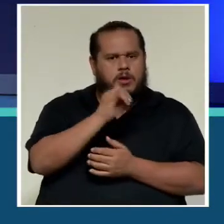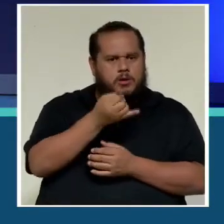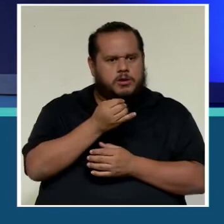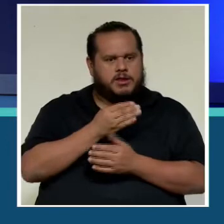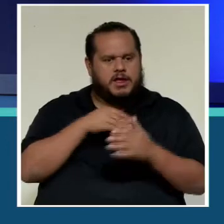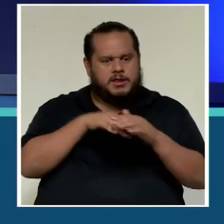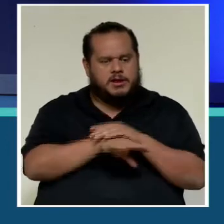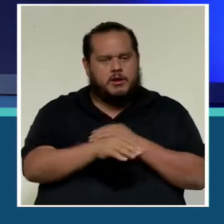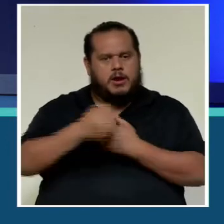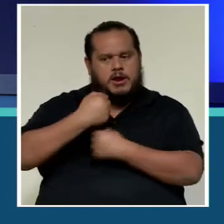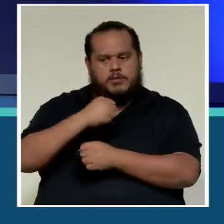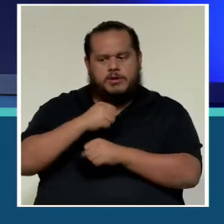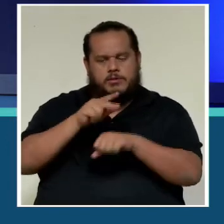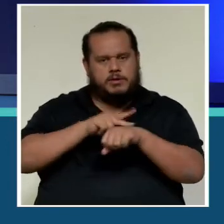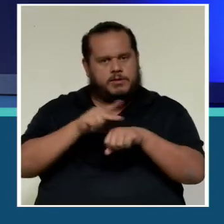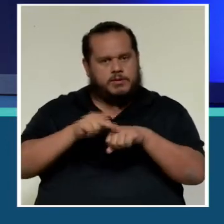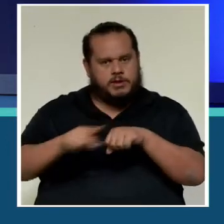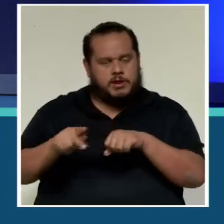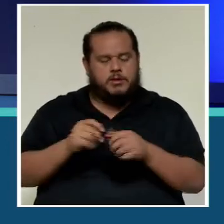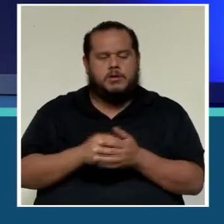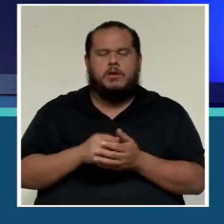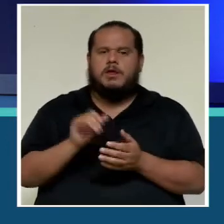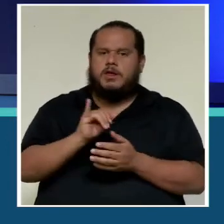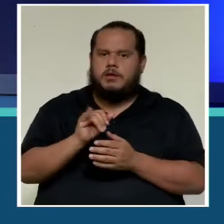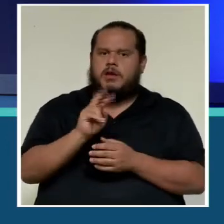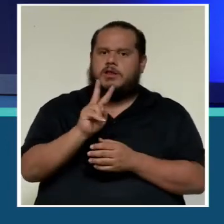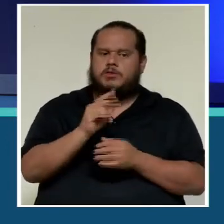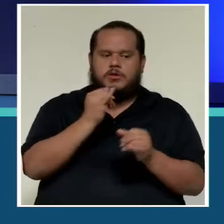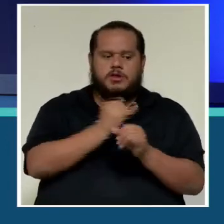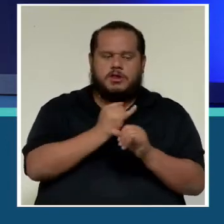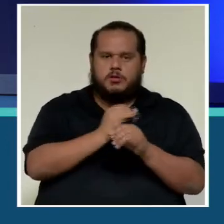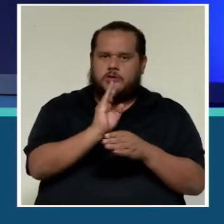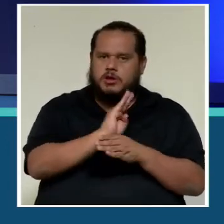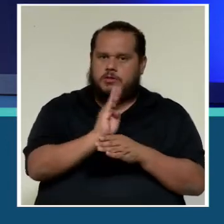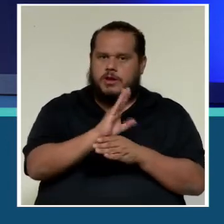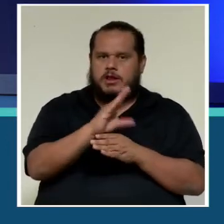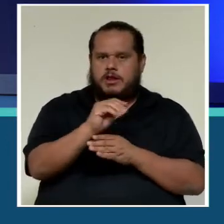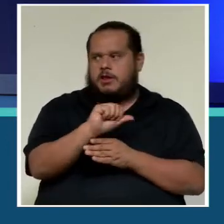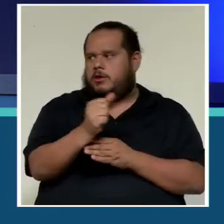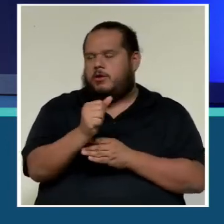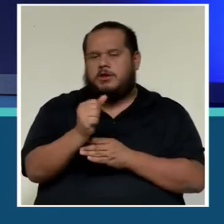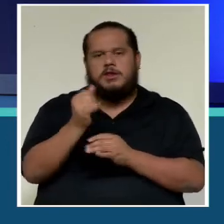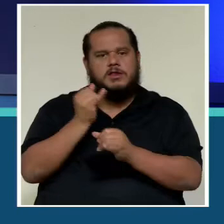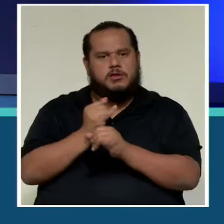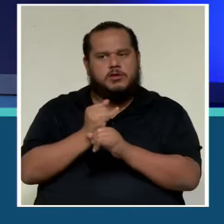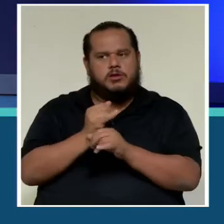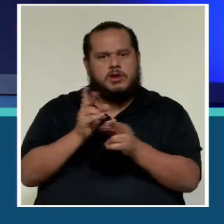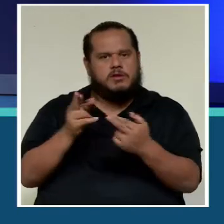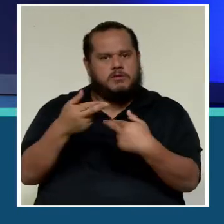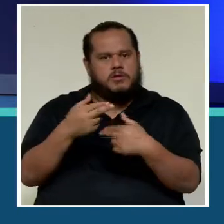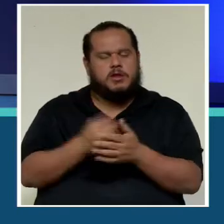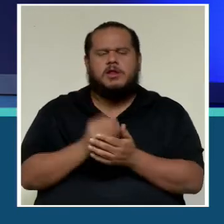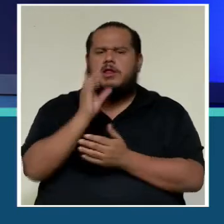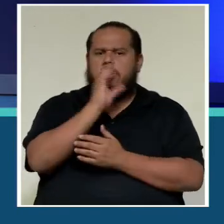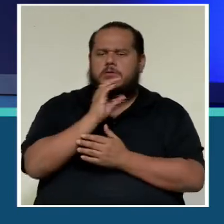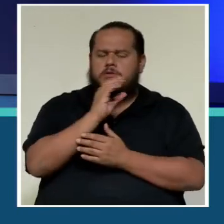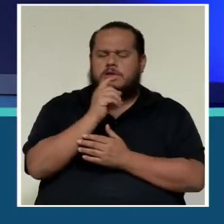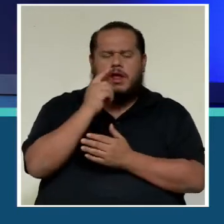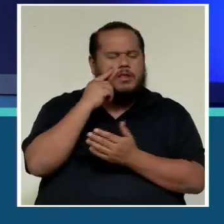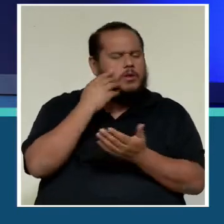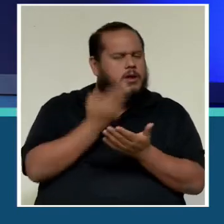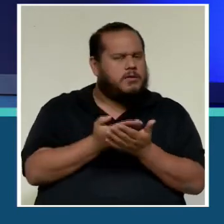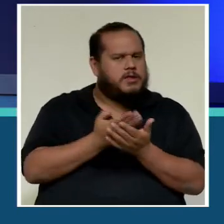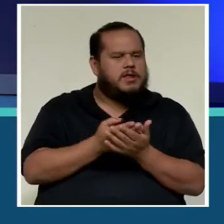la municipalidad de Pérez Celedón, además de 2 instituciones bancarias y otras entidades regionales, en busca de evidencia tras